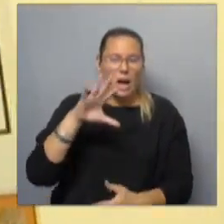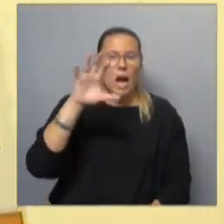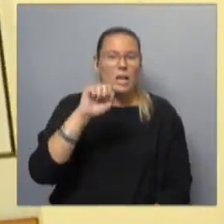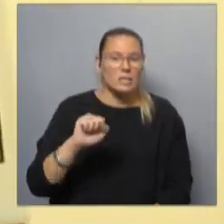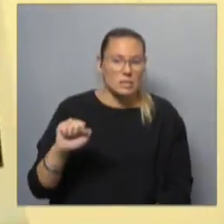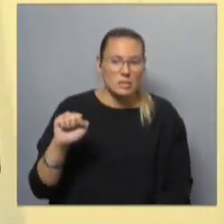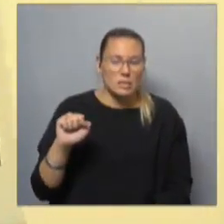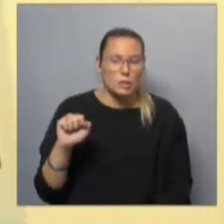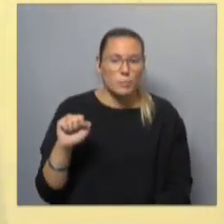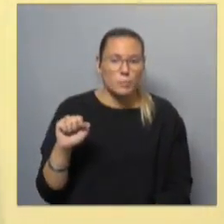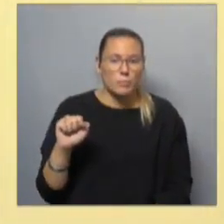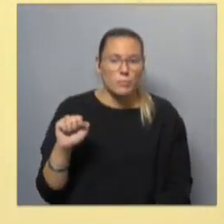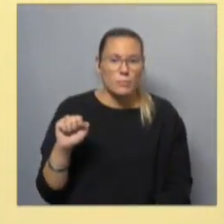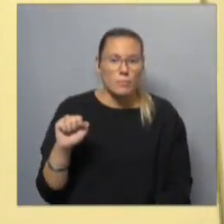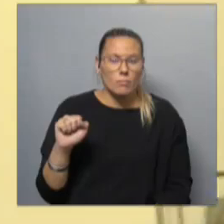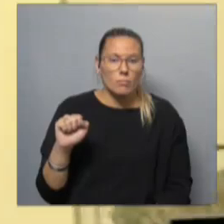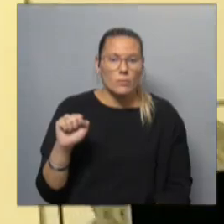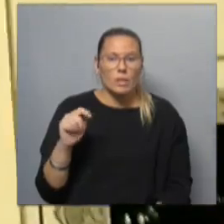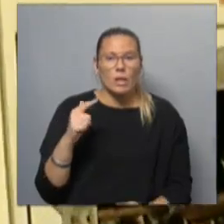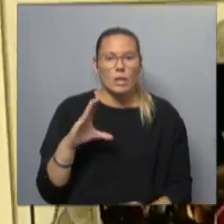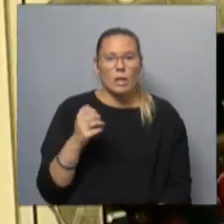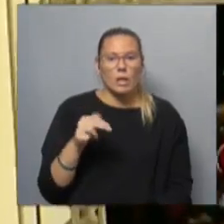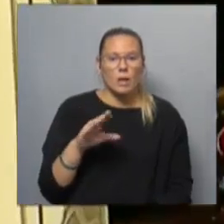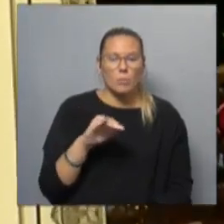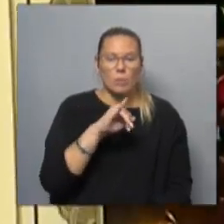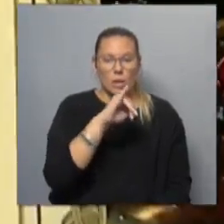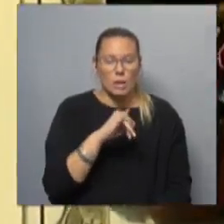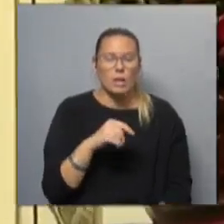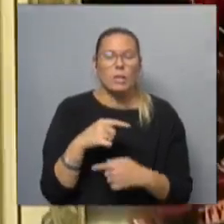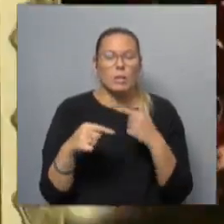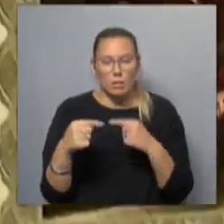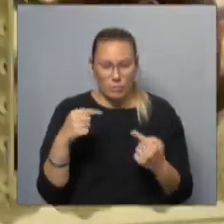centroasiática y en torno al Cáucaso, todo el área esa,